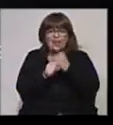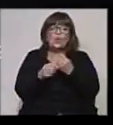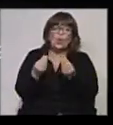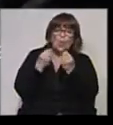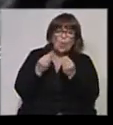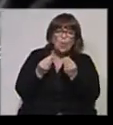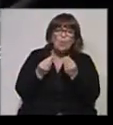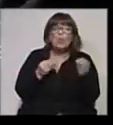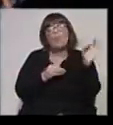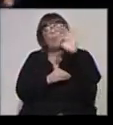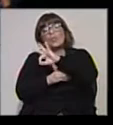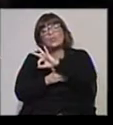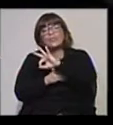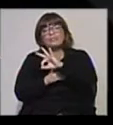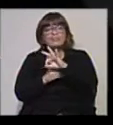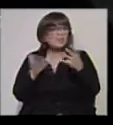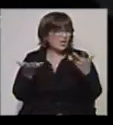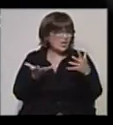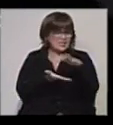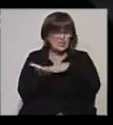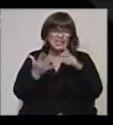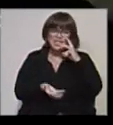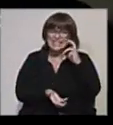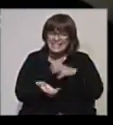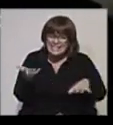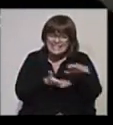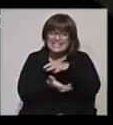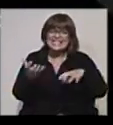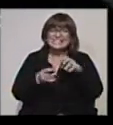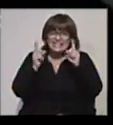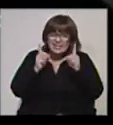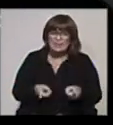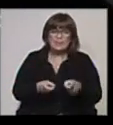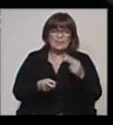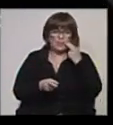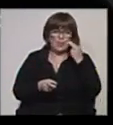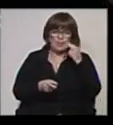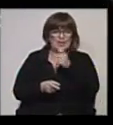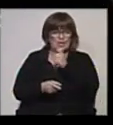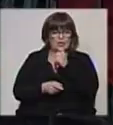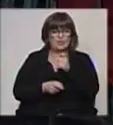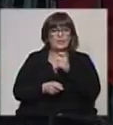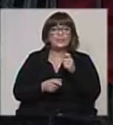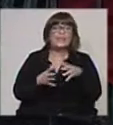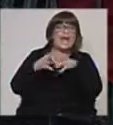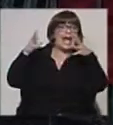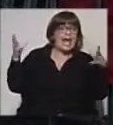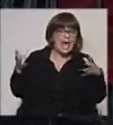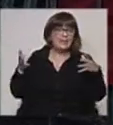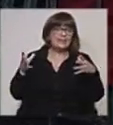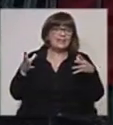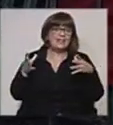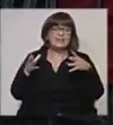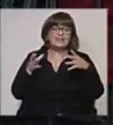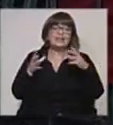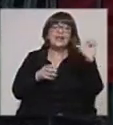trabajar, o estamos viviendo una crisis también a nivel de las grandes cadenas. A ver, yo creo que las grandes cadenas, por la reputación que tienen y